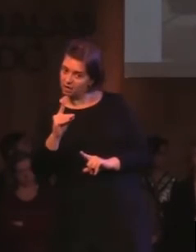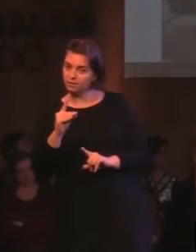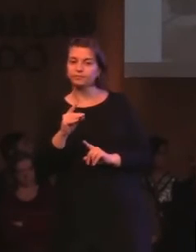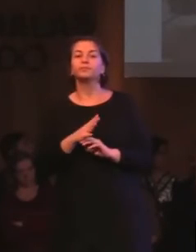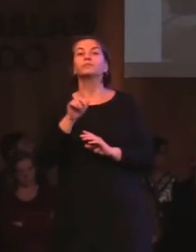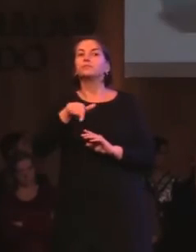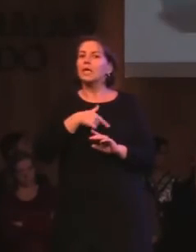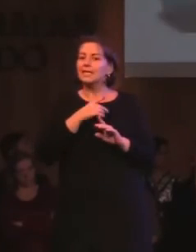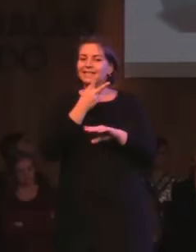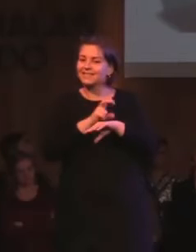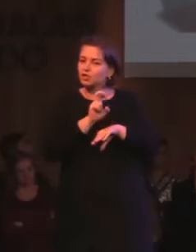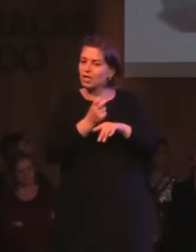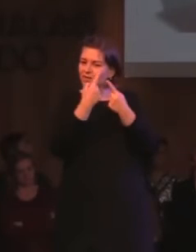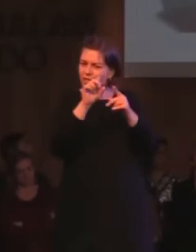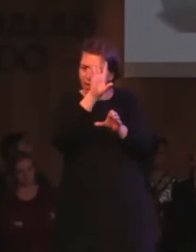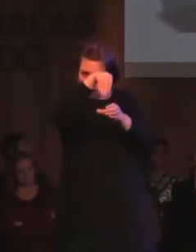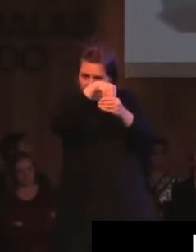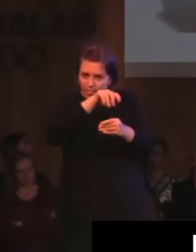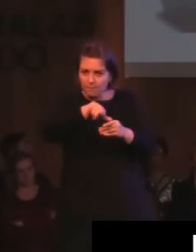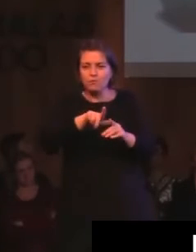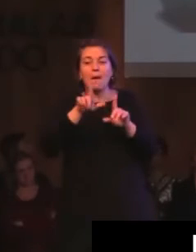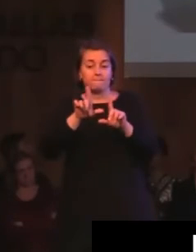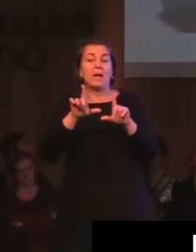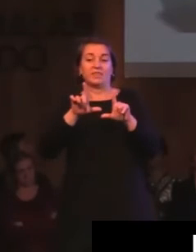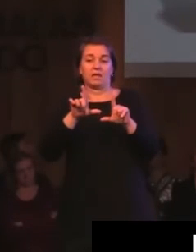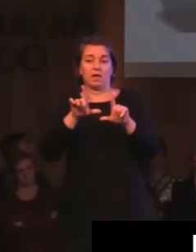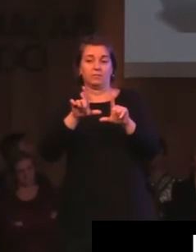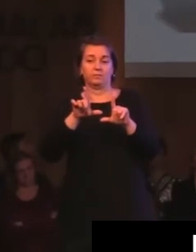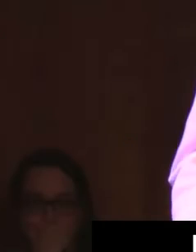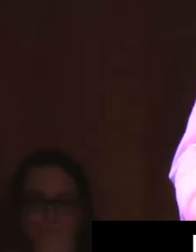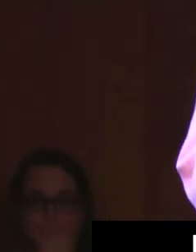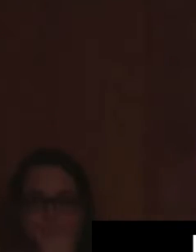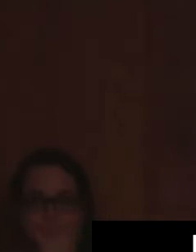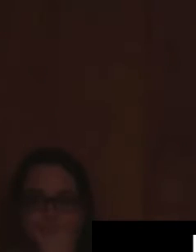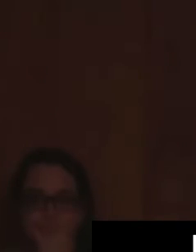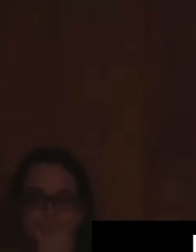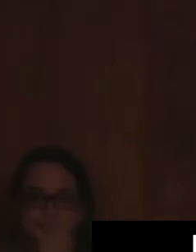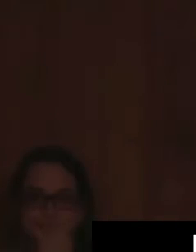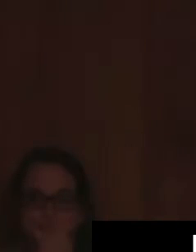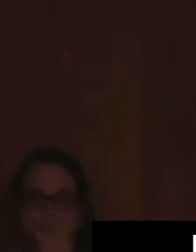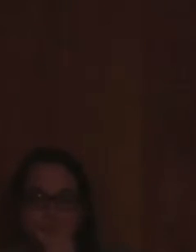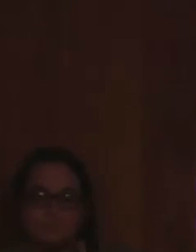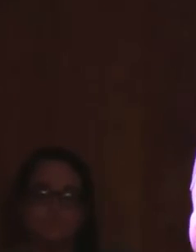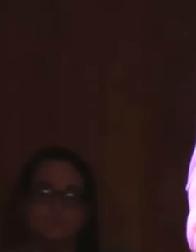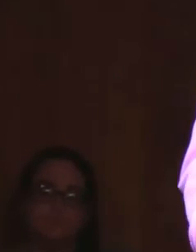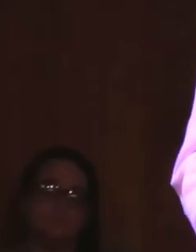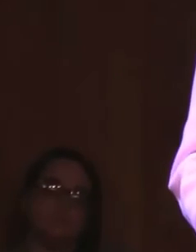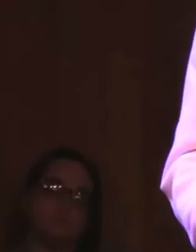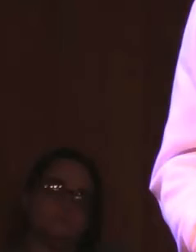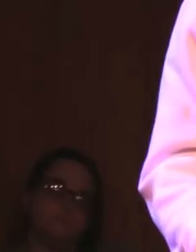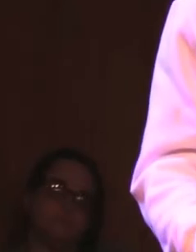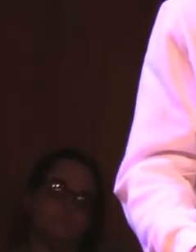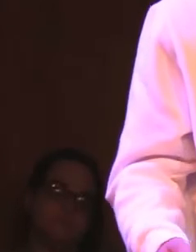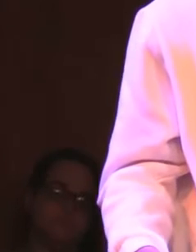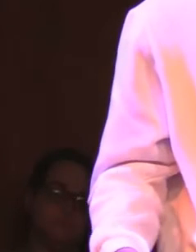diferentes sensores junto con una pantalla. Estos sensores eran un GPS, un sensor de partículas,